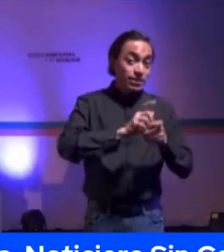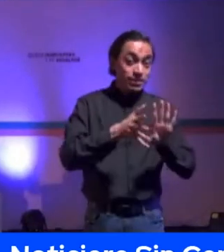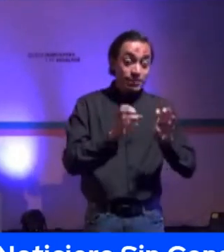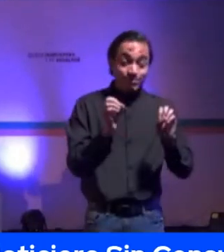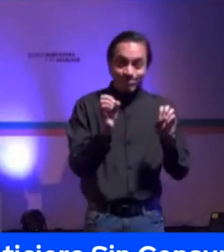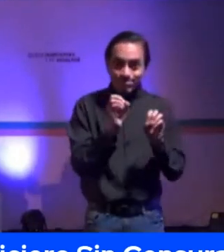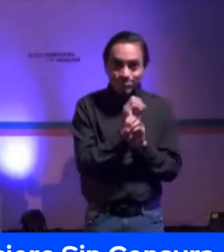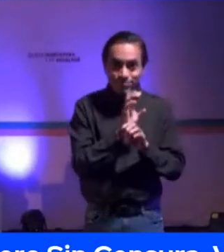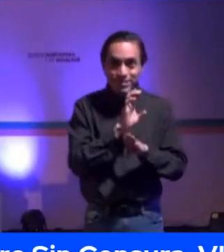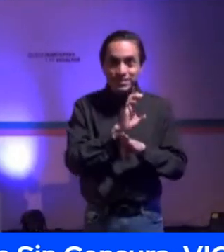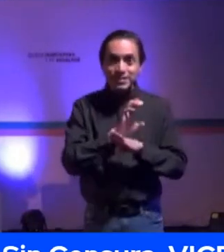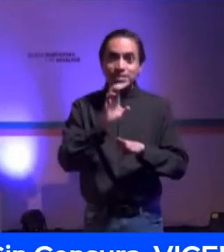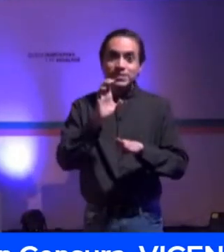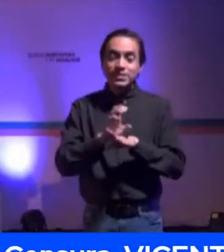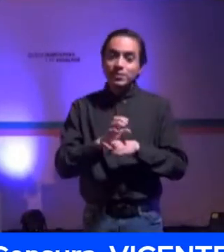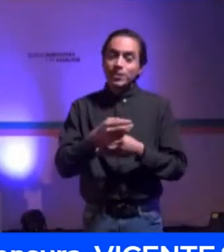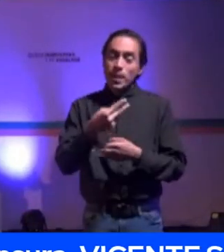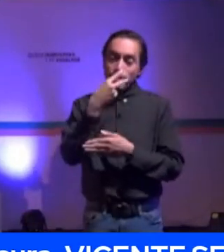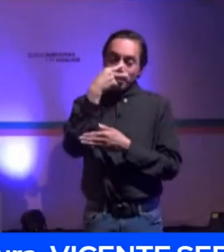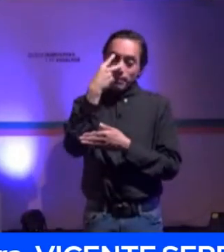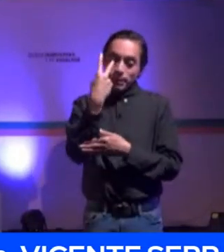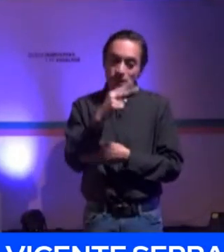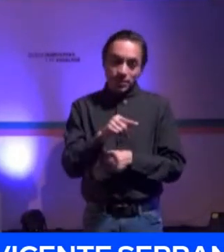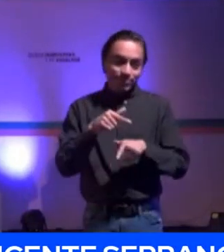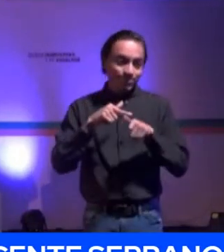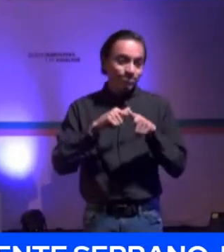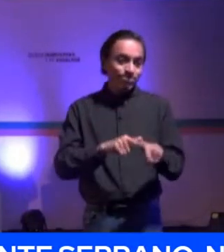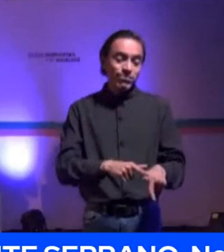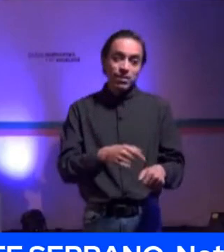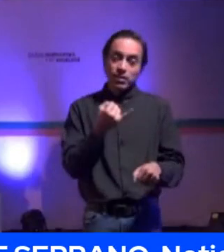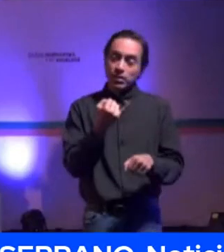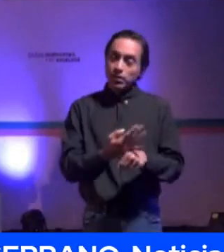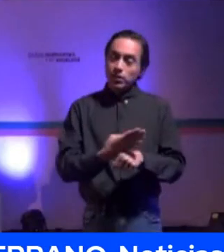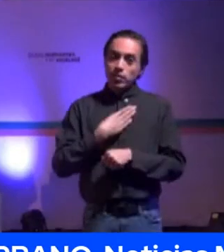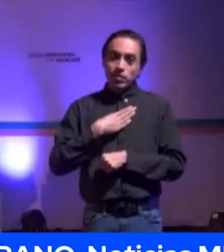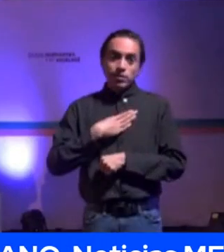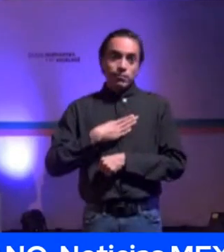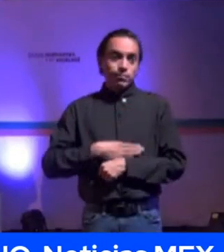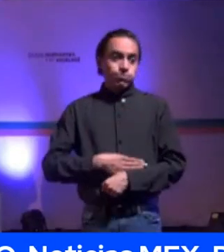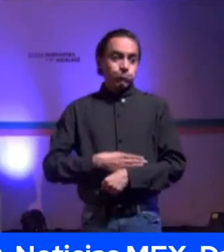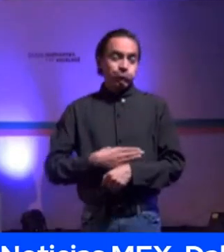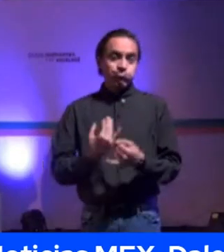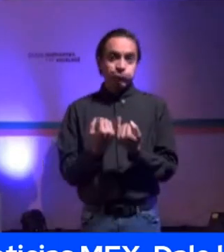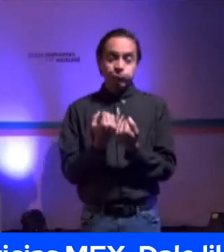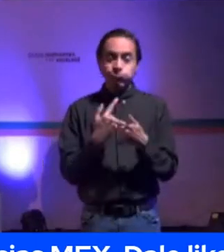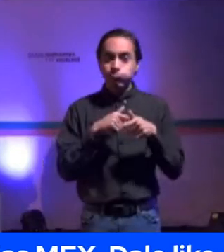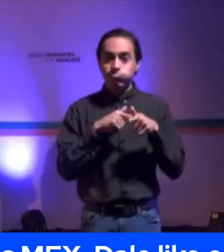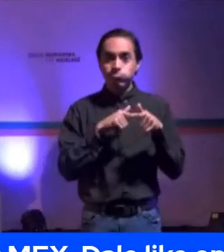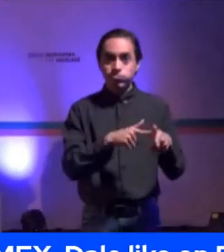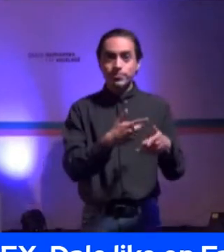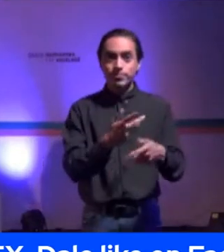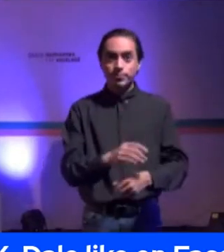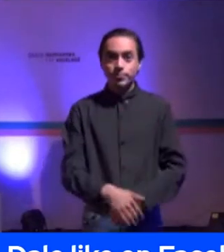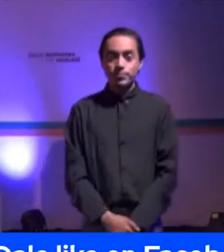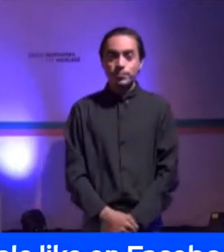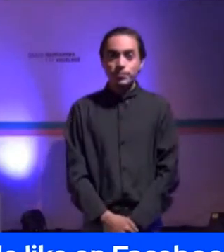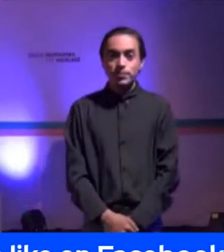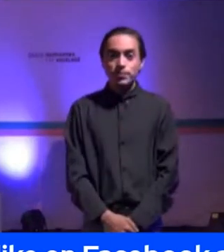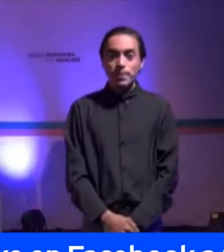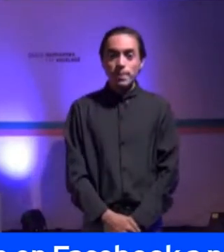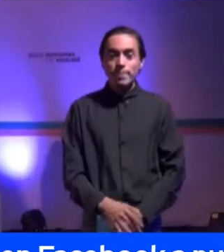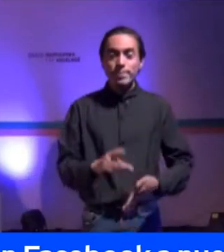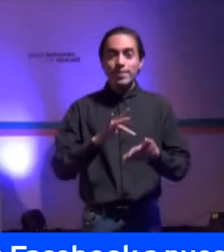va a ser como ha sido hasta el día de hoy, injusto e impune. Correcto. Bueno. Muchas